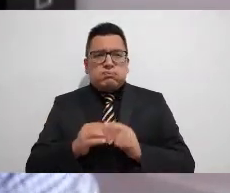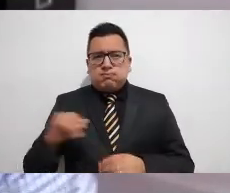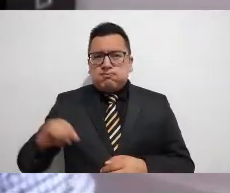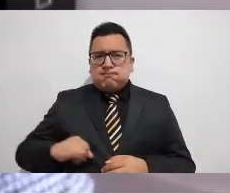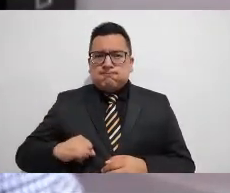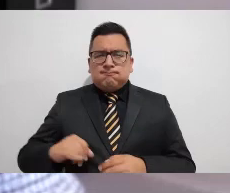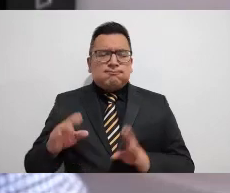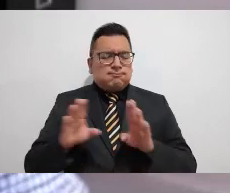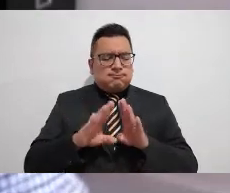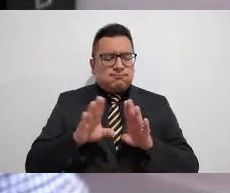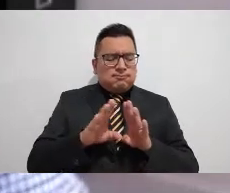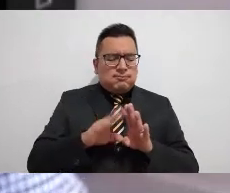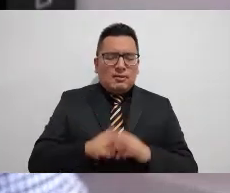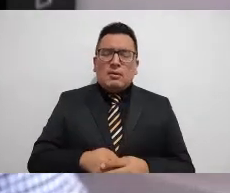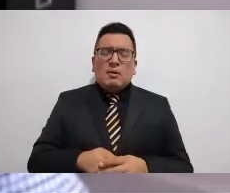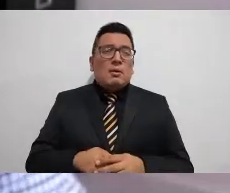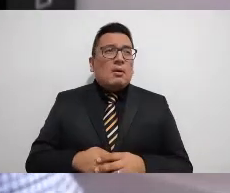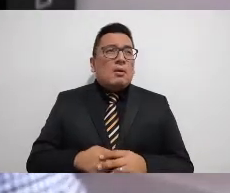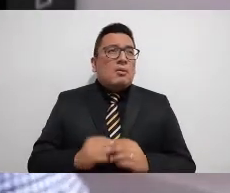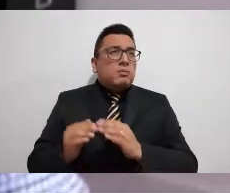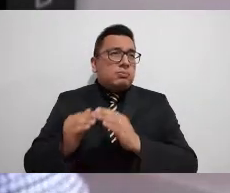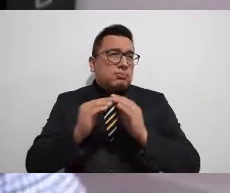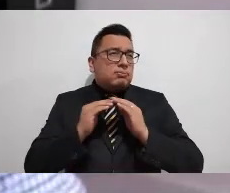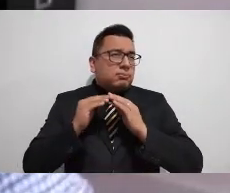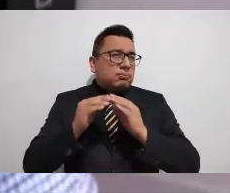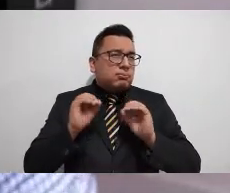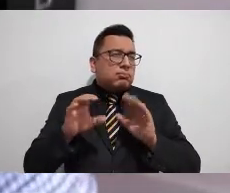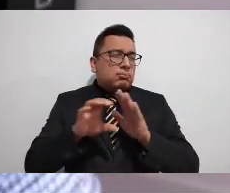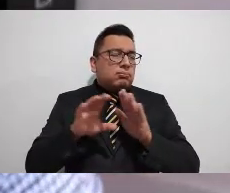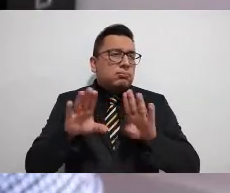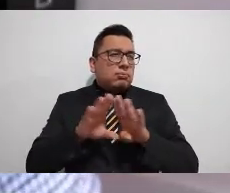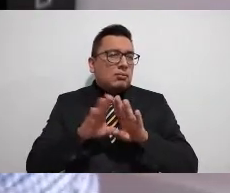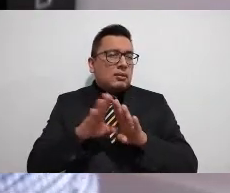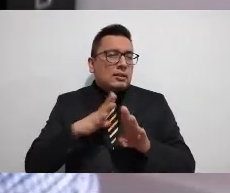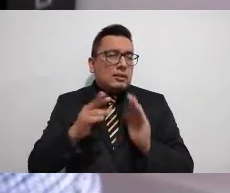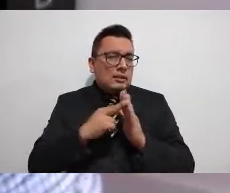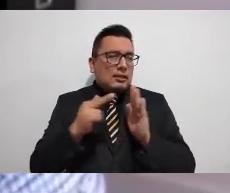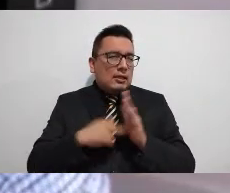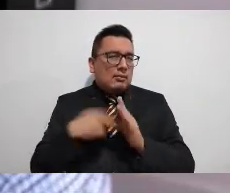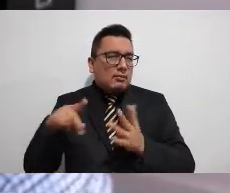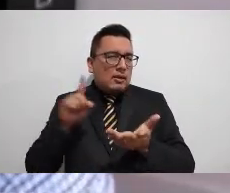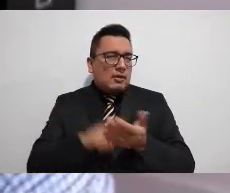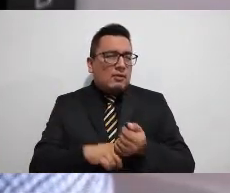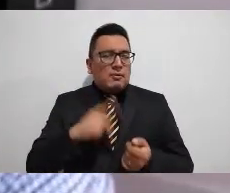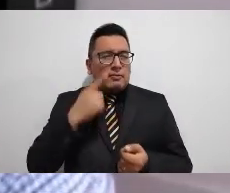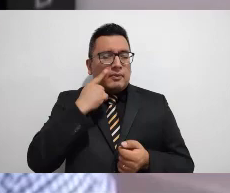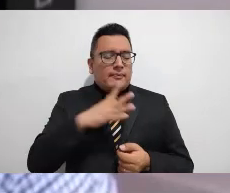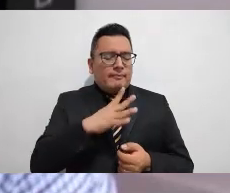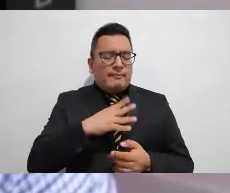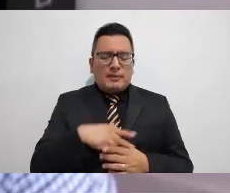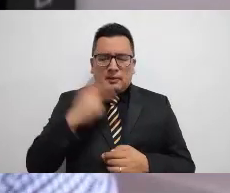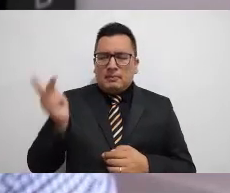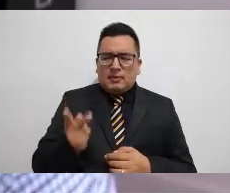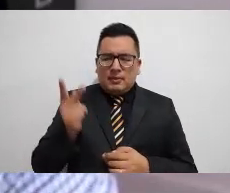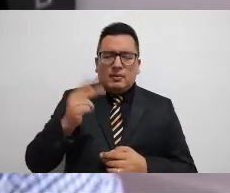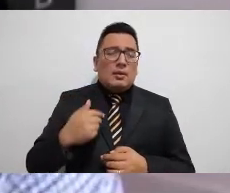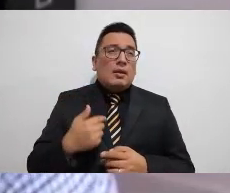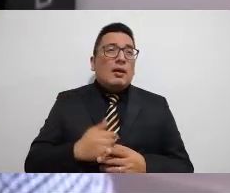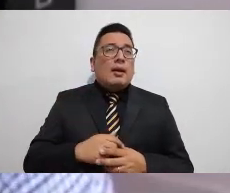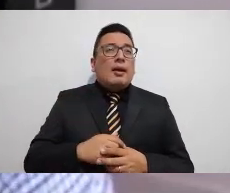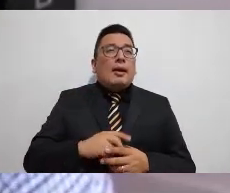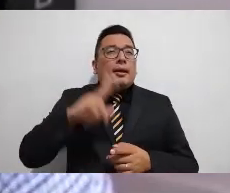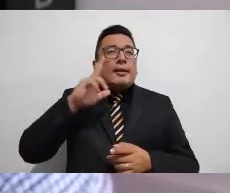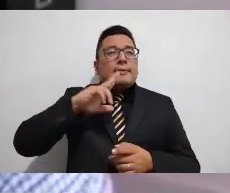cómo se aplica el principio de paridad con los sistemas normativos internos. Y hay una pregunta que me gustaría hacerte, sobre todo